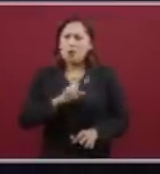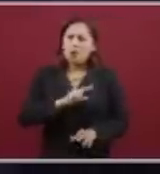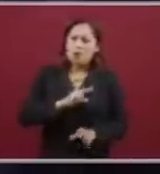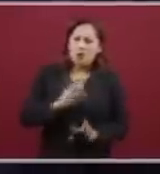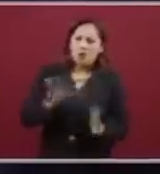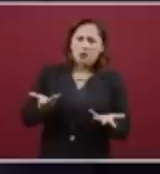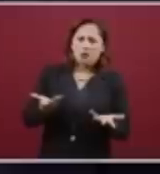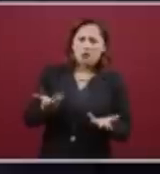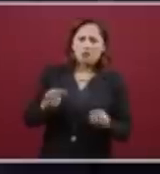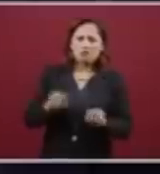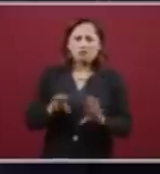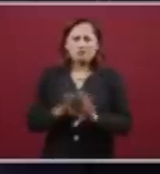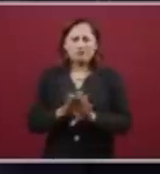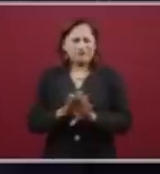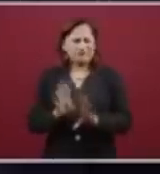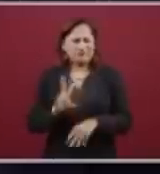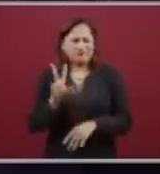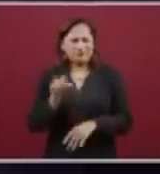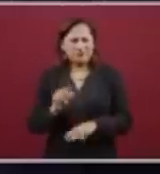no es así